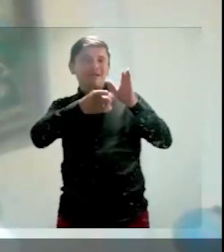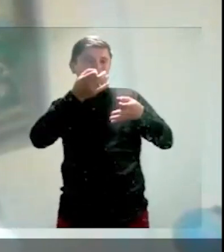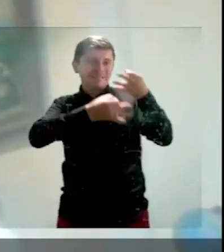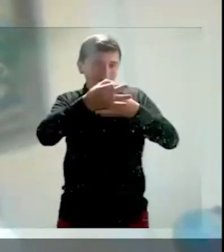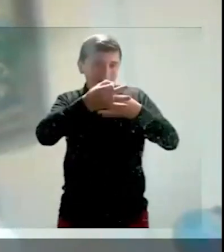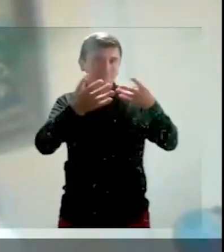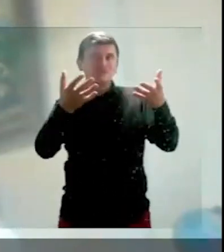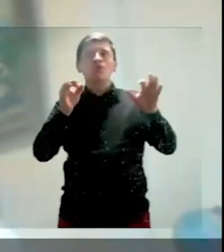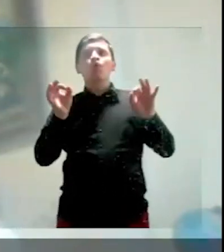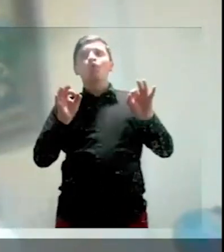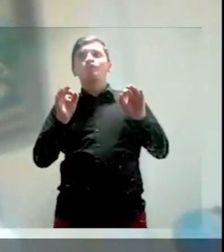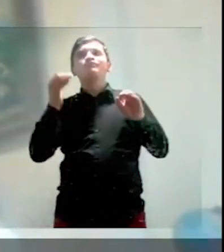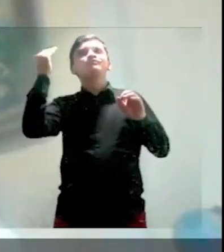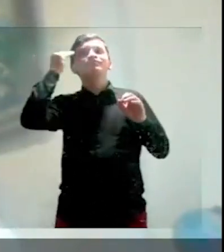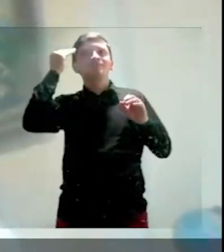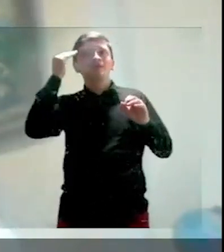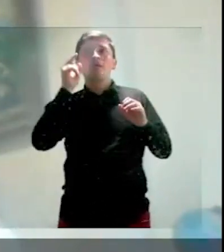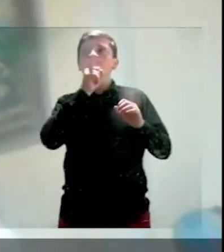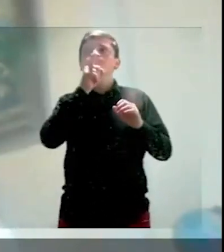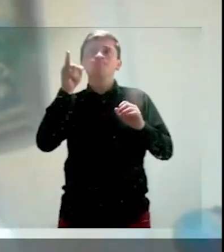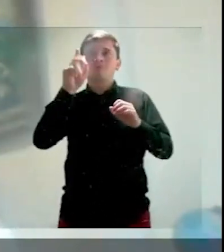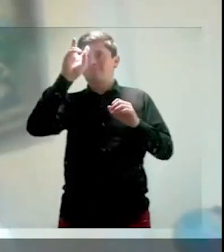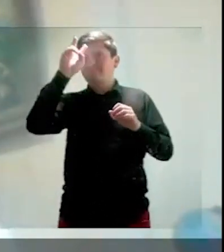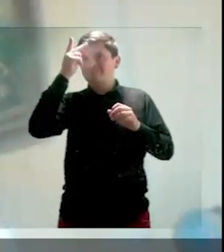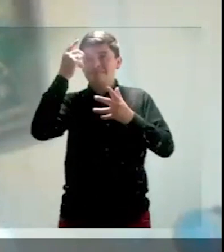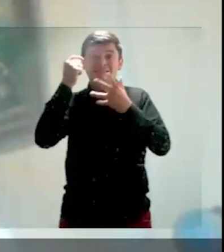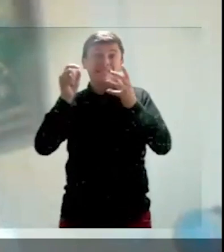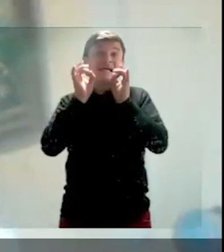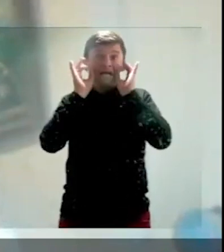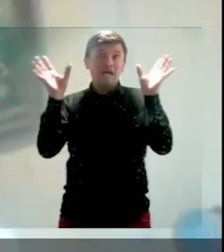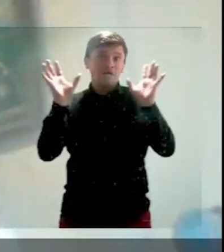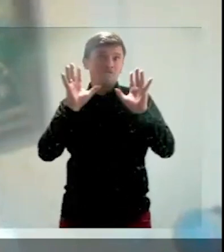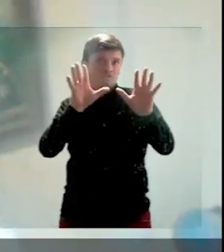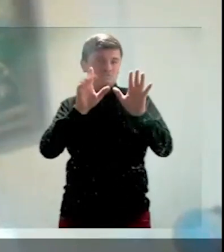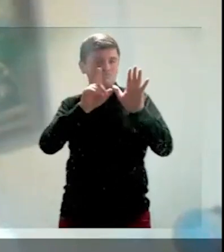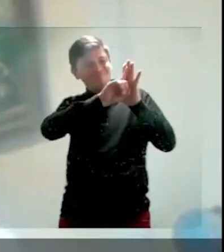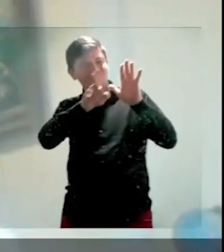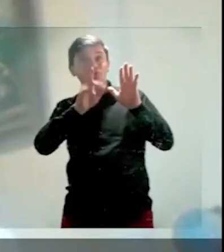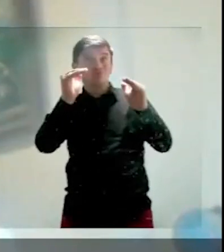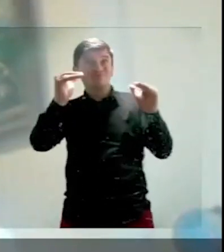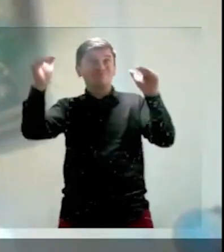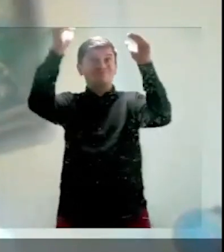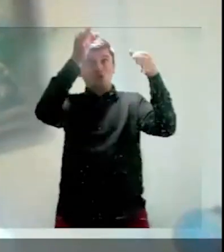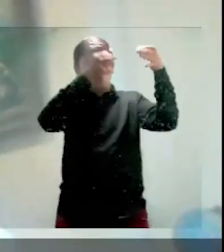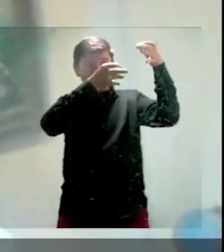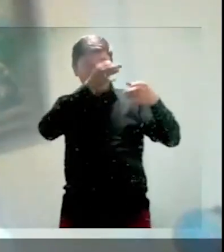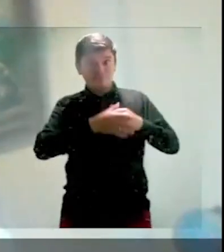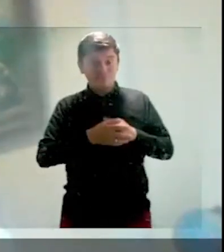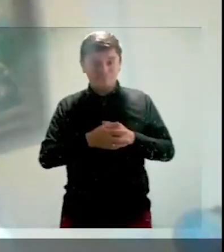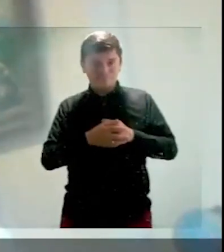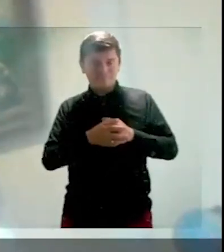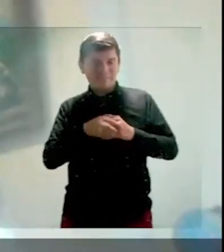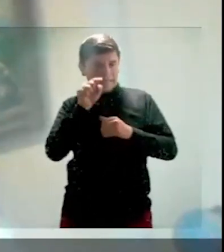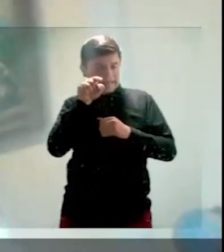que hay equivocaciones graves en las sentencias de las altas cortes. Eso